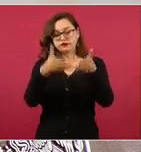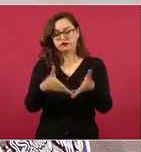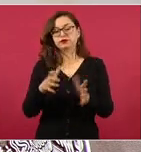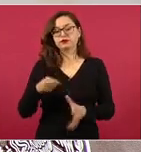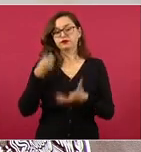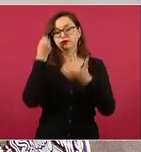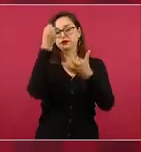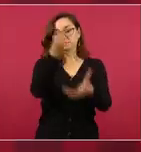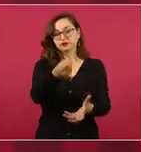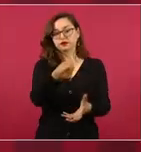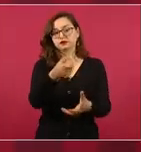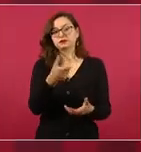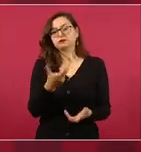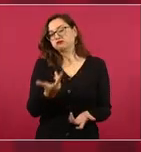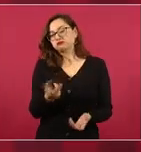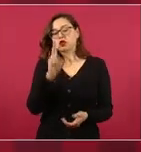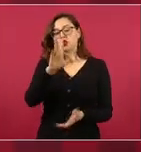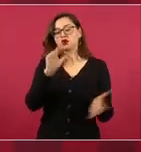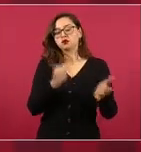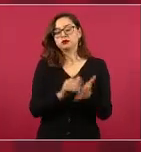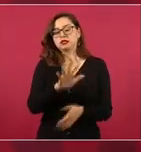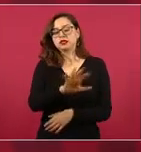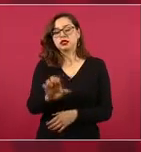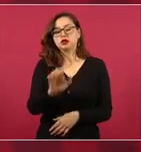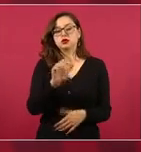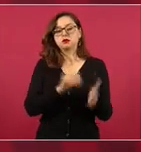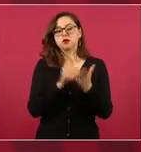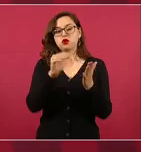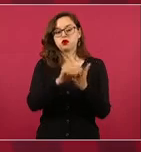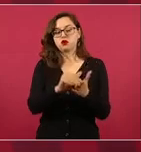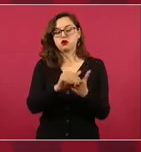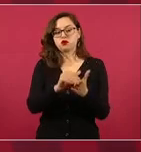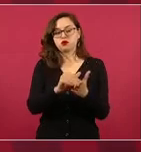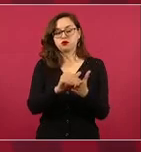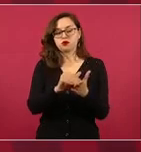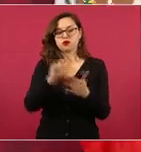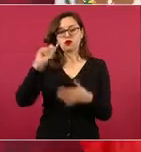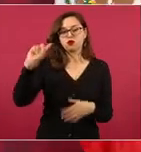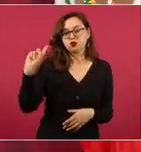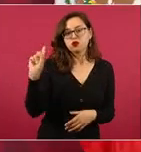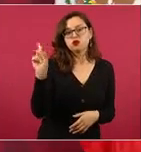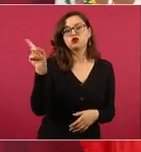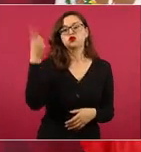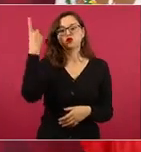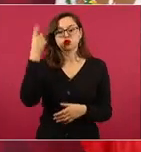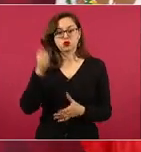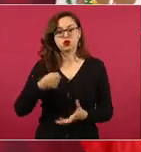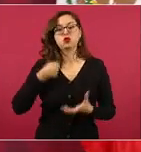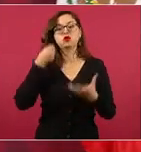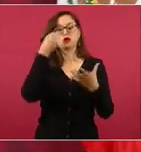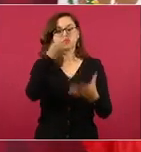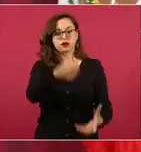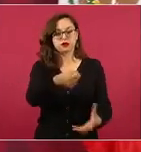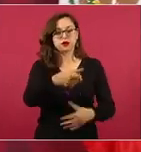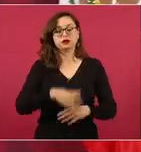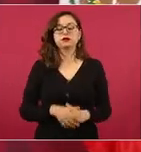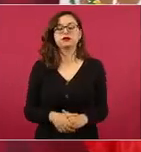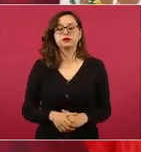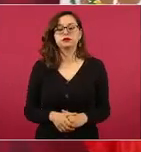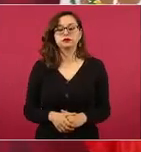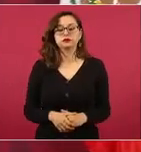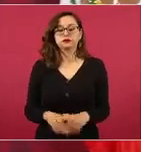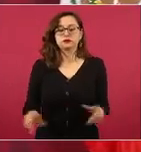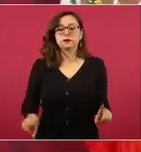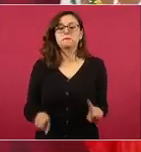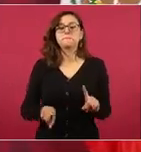implica alrededor de 2.500 millones de dólares, más lo de